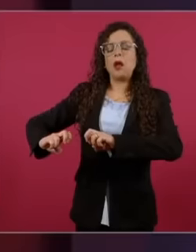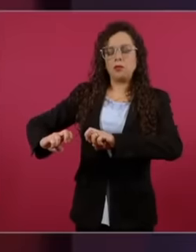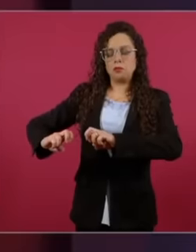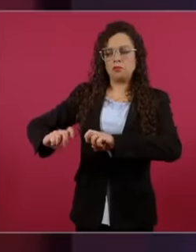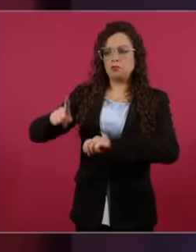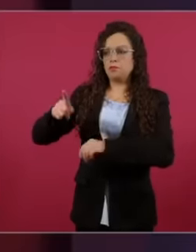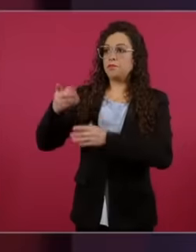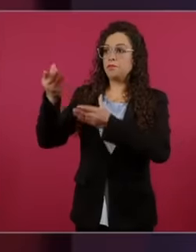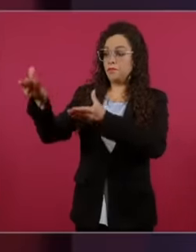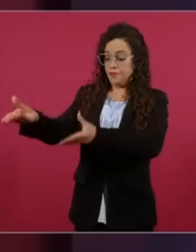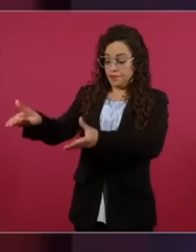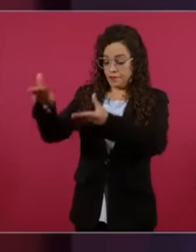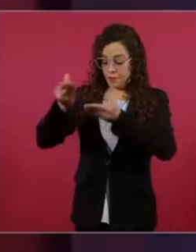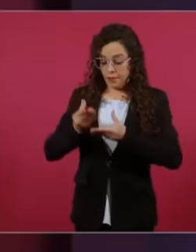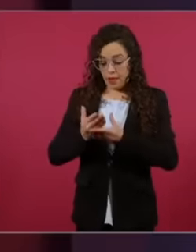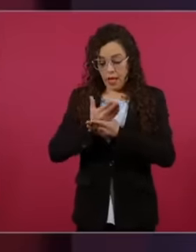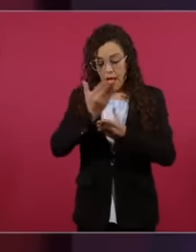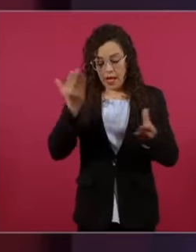Y lo pide